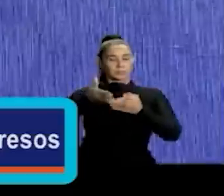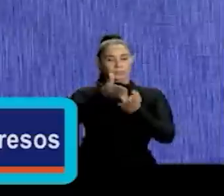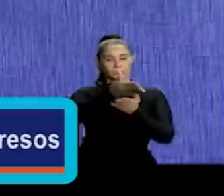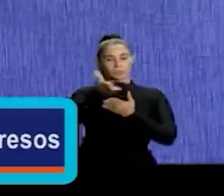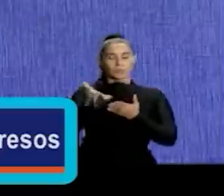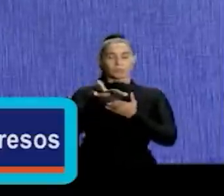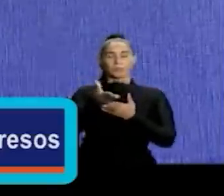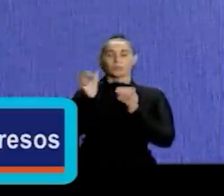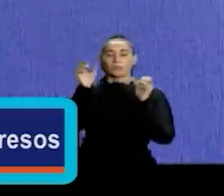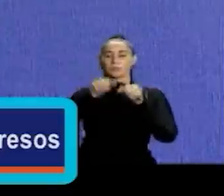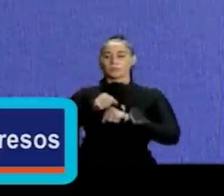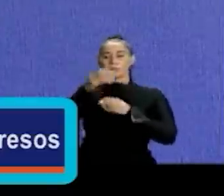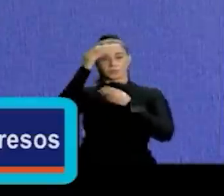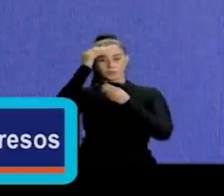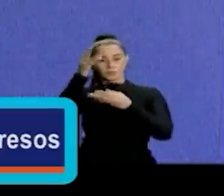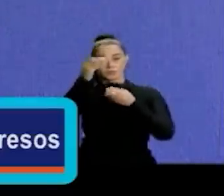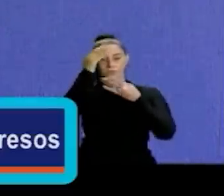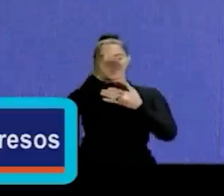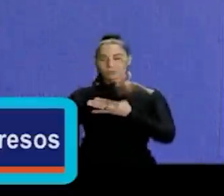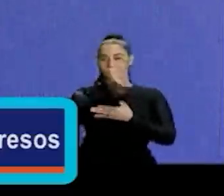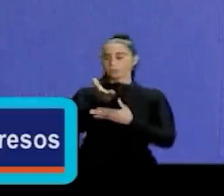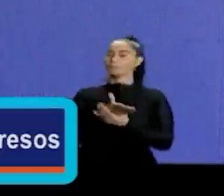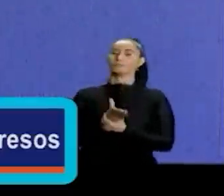policía pueda informar